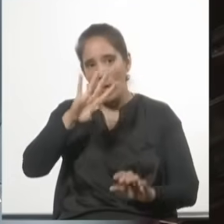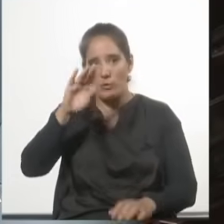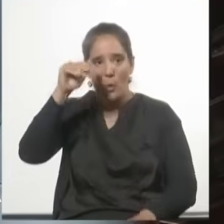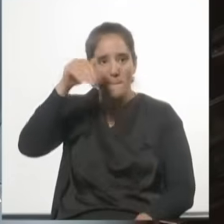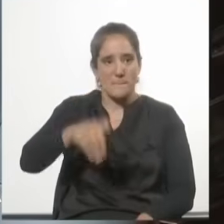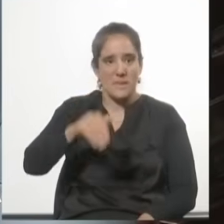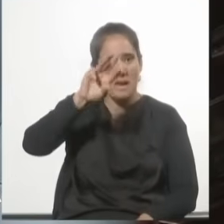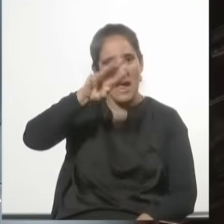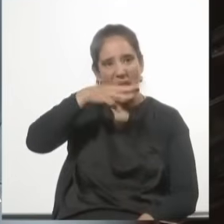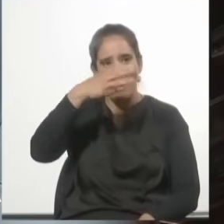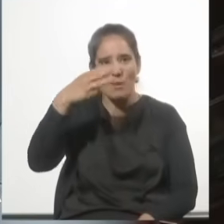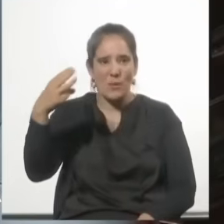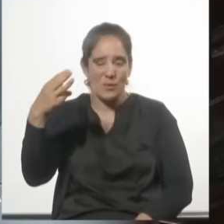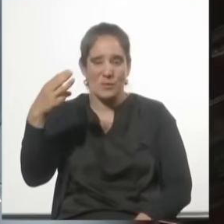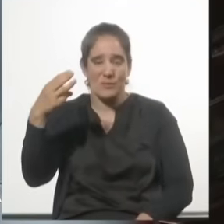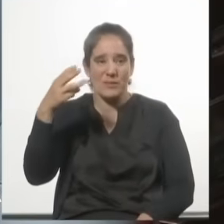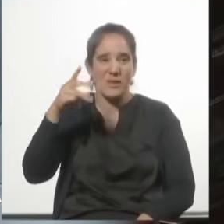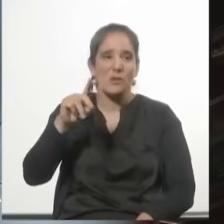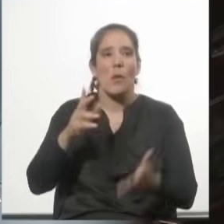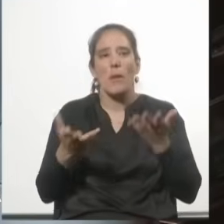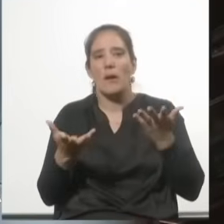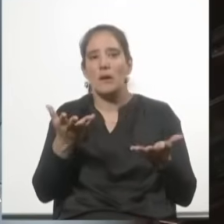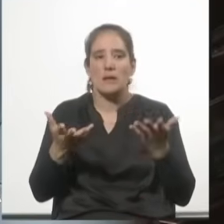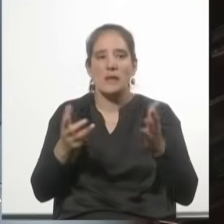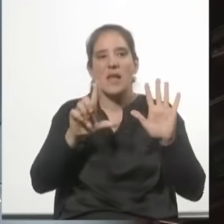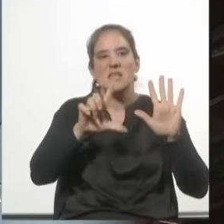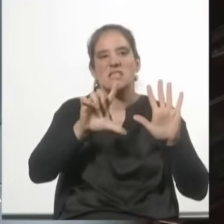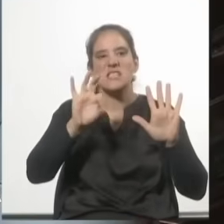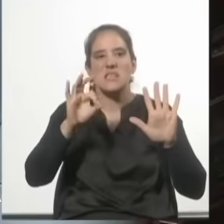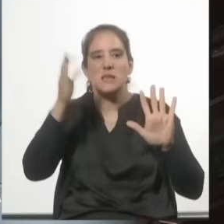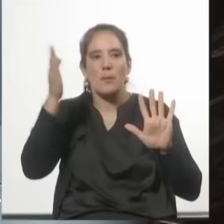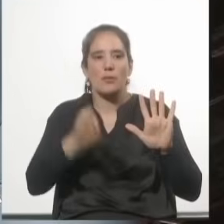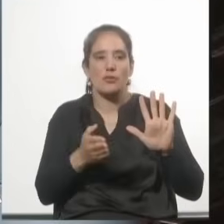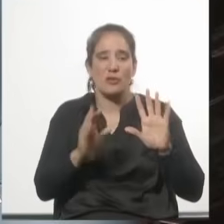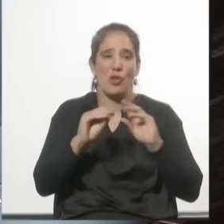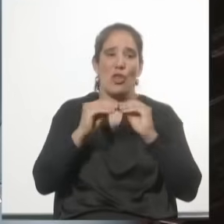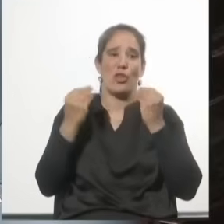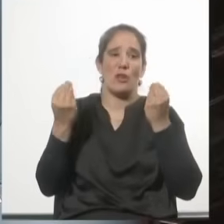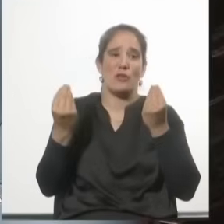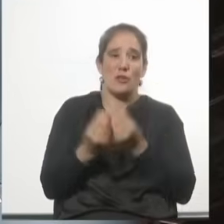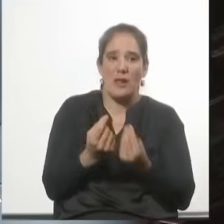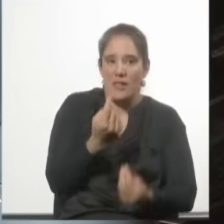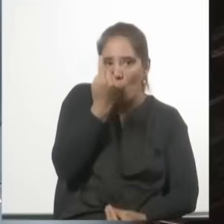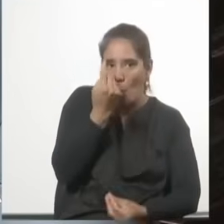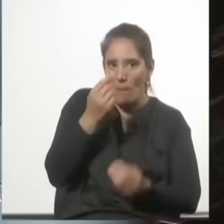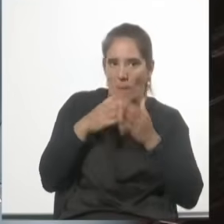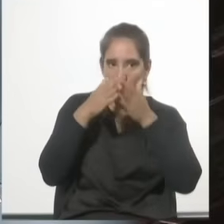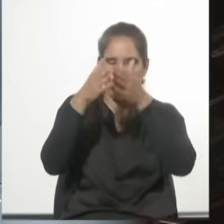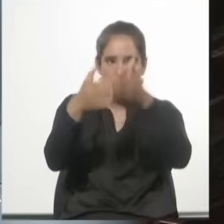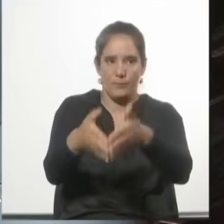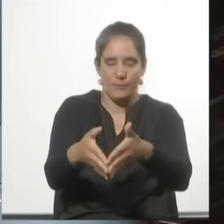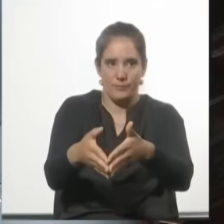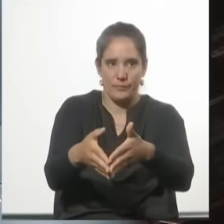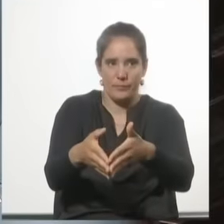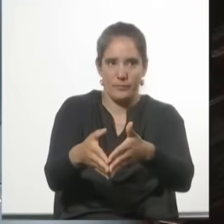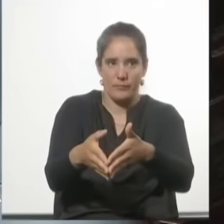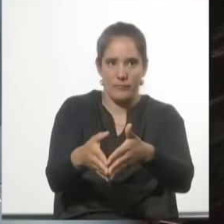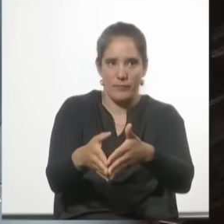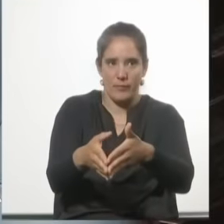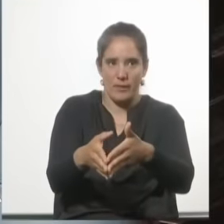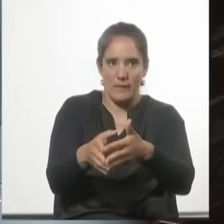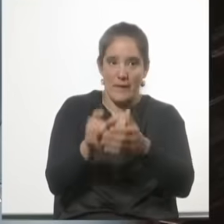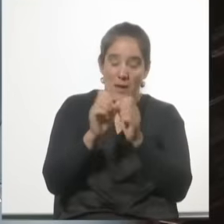28.794.500 euros. Esto es el equivalente al 70% del precio total de uno de los barcos. Se trata de una